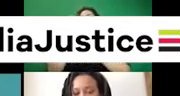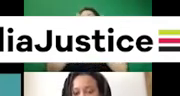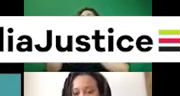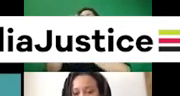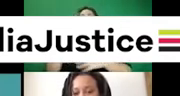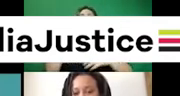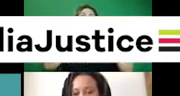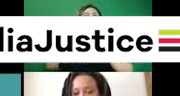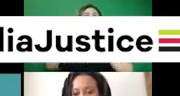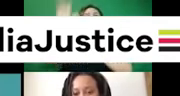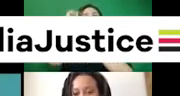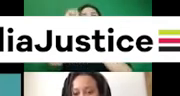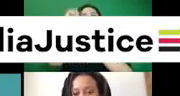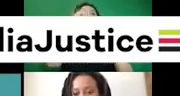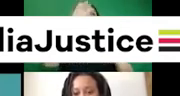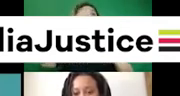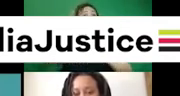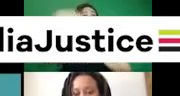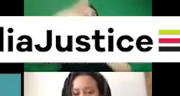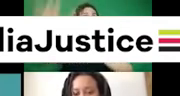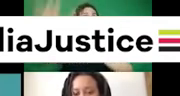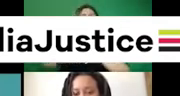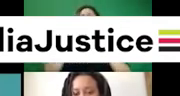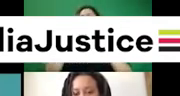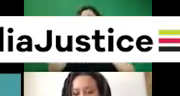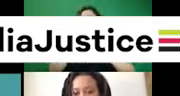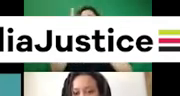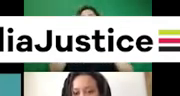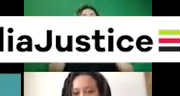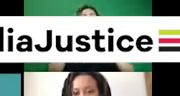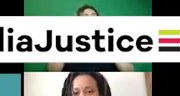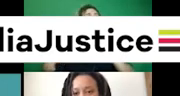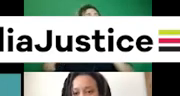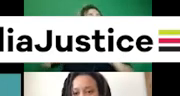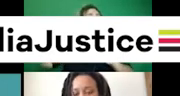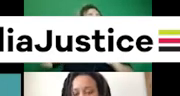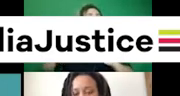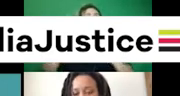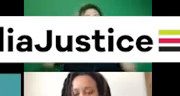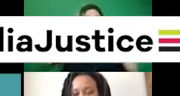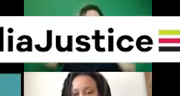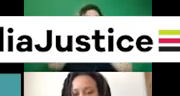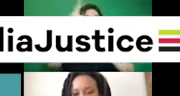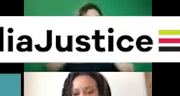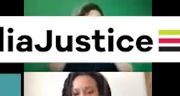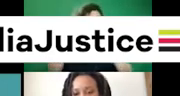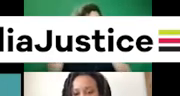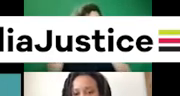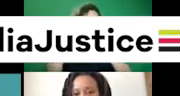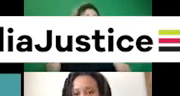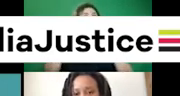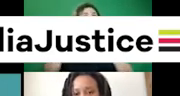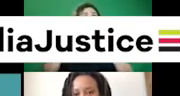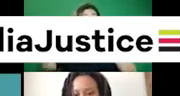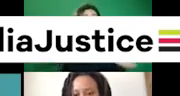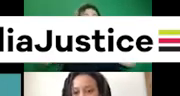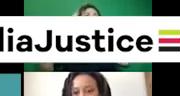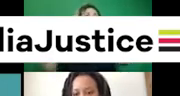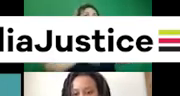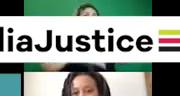de otras razas marginadas estaba compartiendo una historia sobre una vez